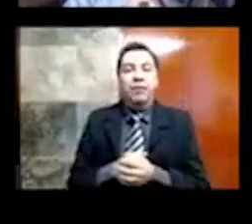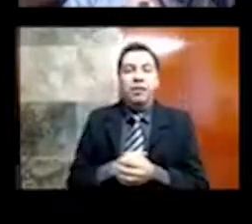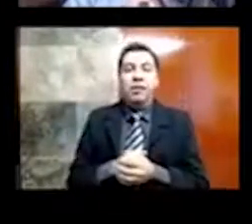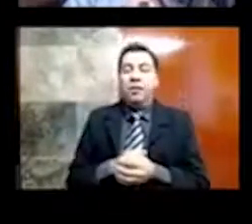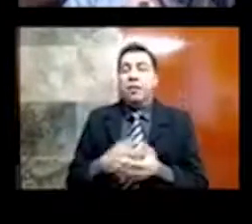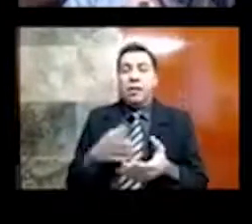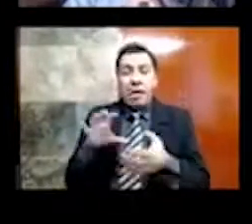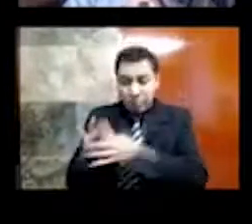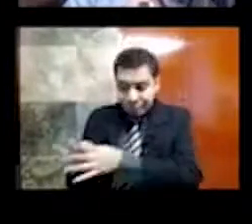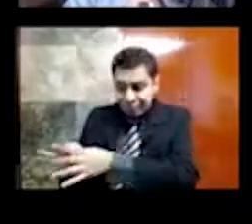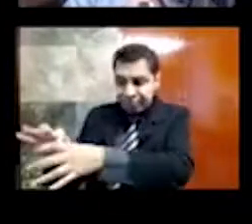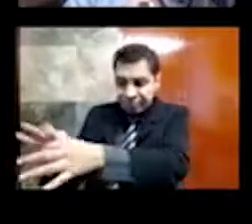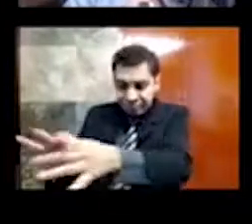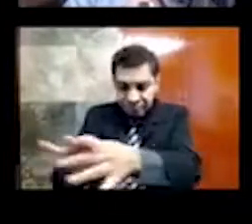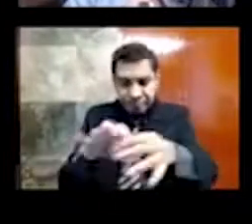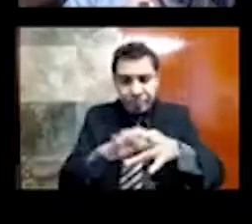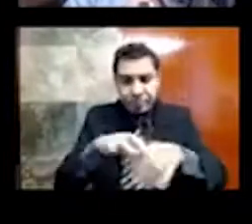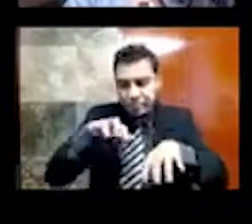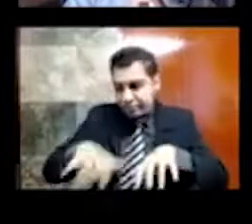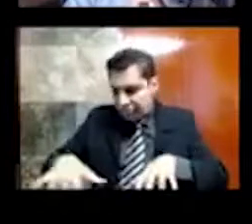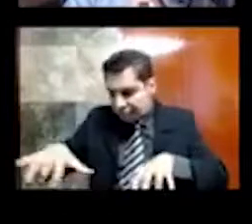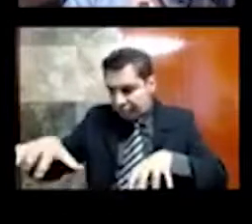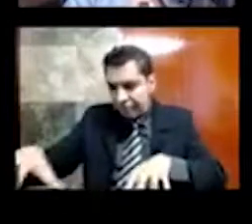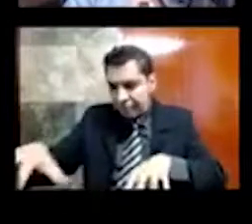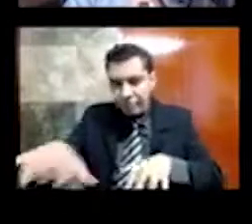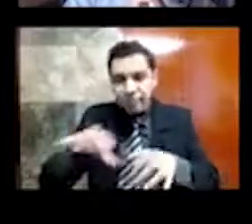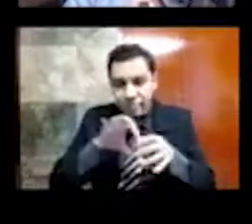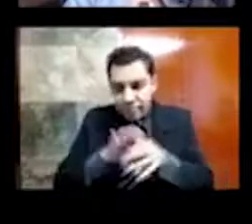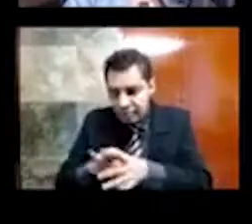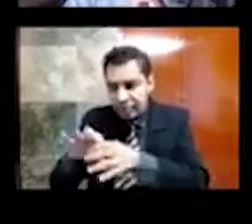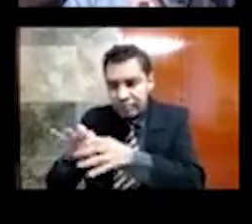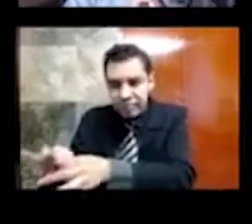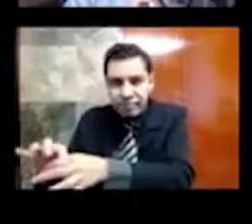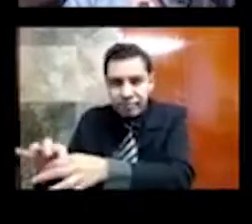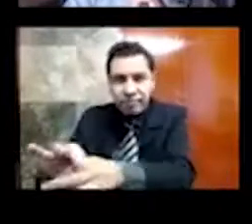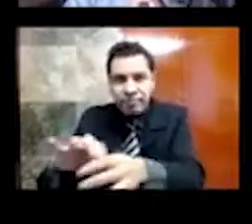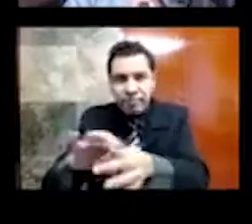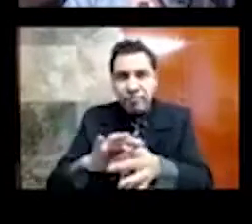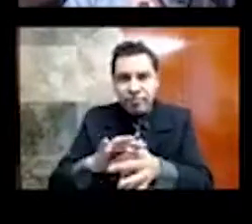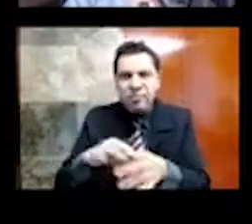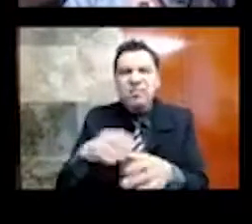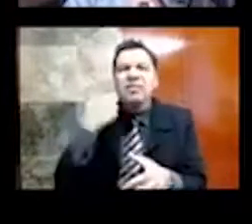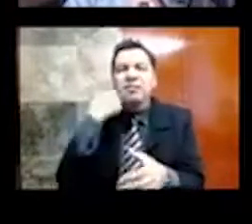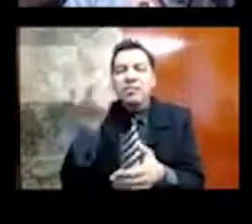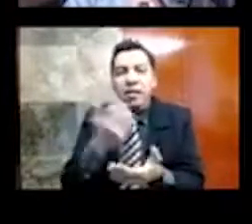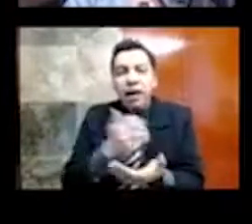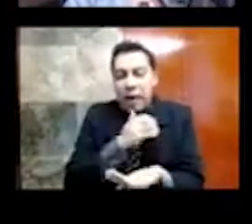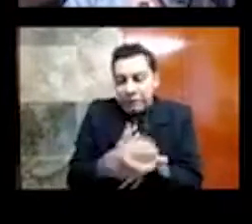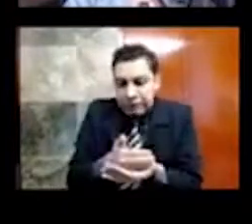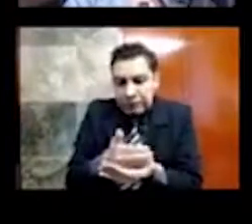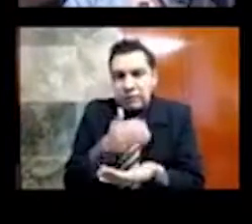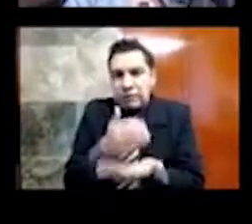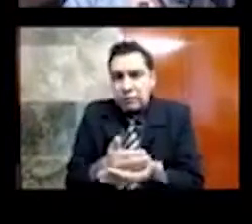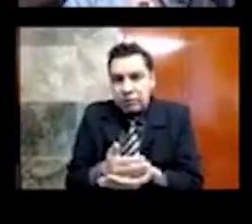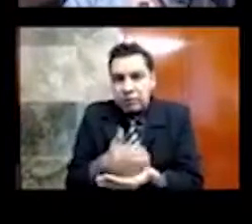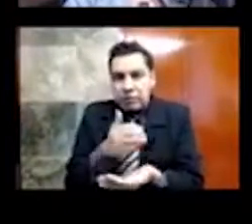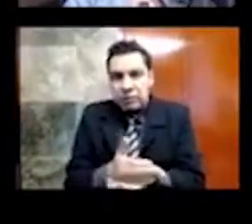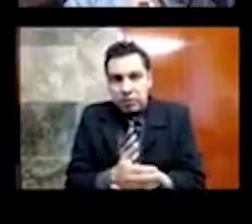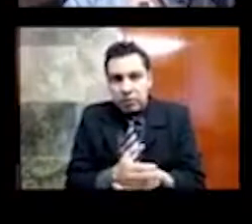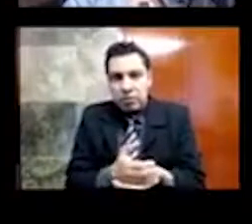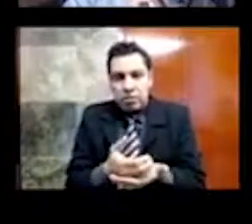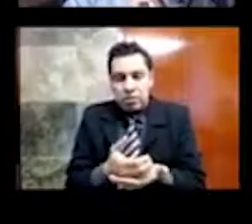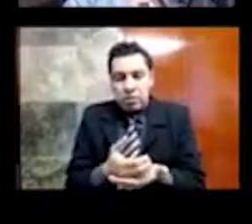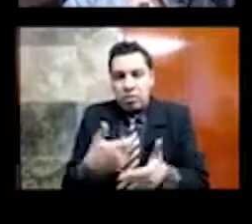alianzas para tratar, y creo que por lo que yo leí sobre todo era de frenar la fortaleza que estaba adquiriendo el Imperio Mexica,